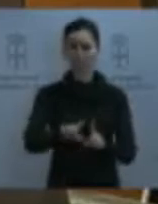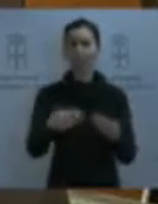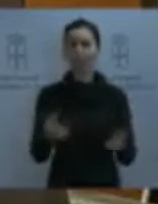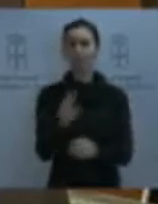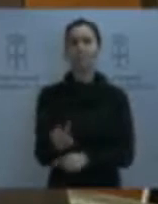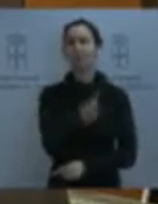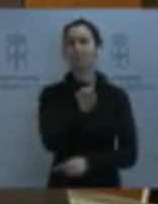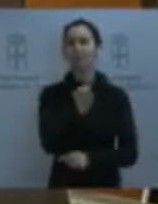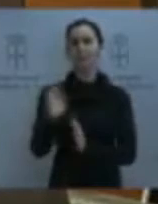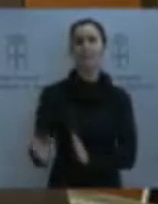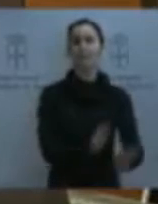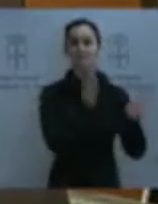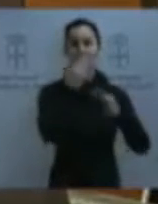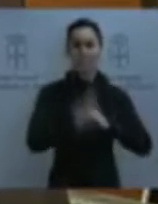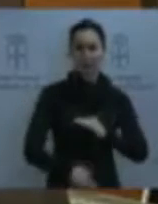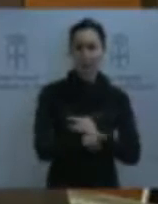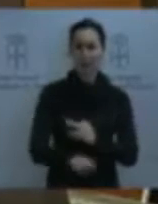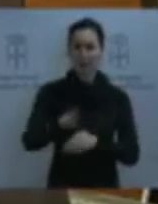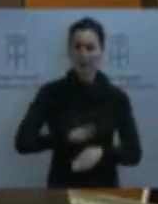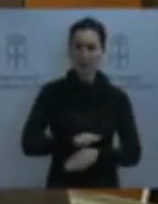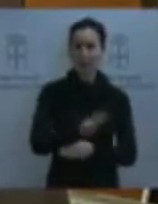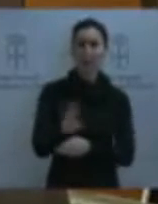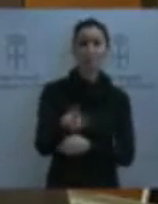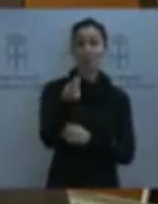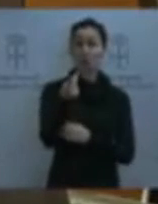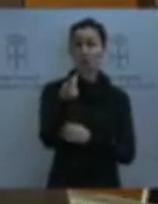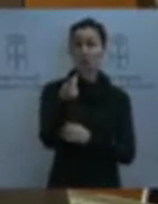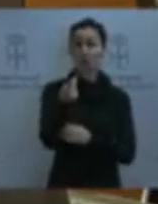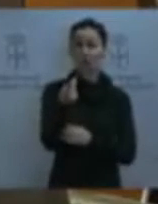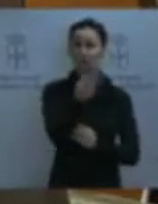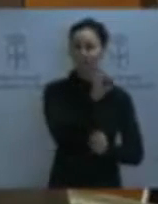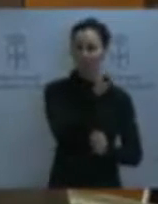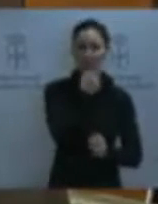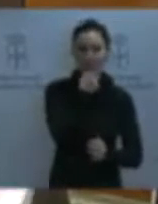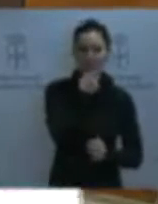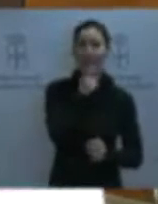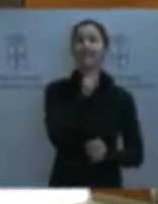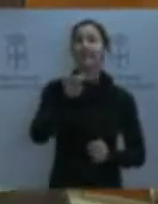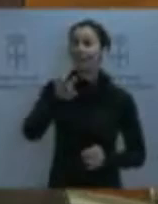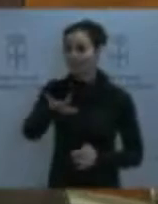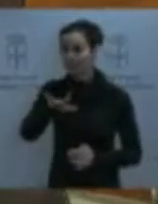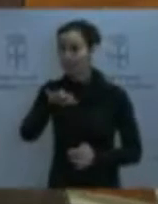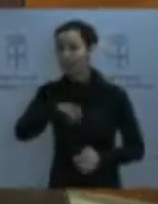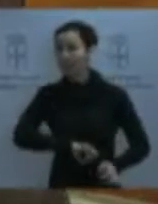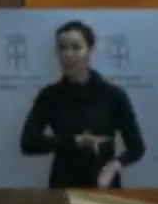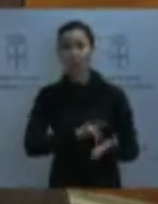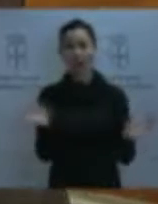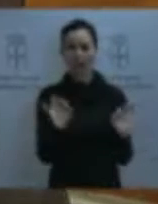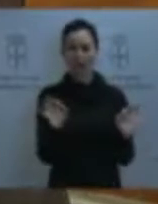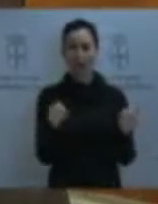en el segundo, que terminaba el 15 de enero. Ahora contamos con uno nuevo que ha dado la banca del 15 de